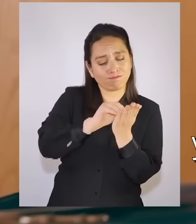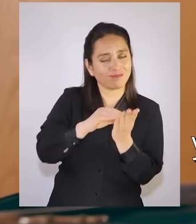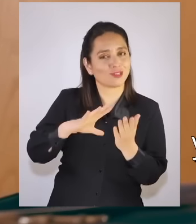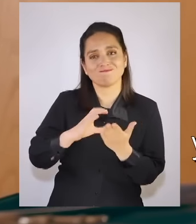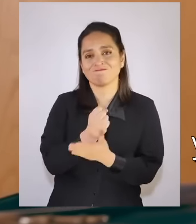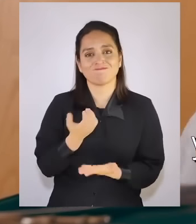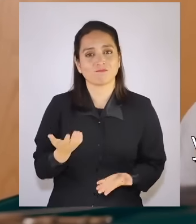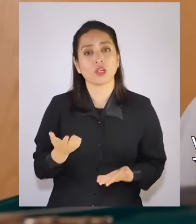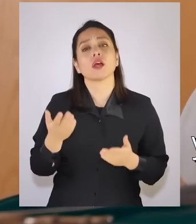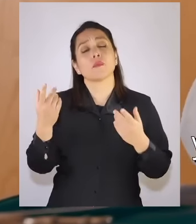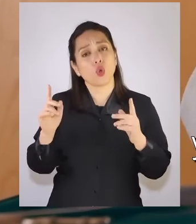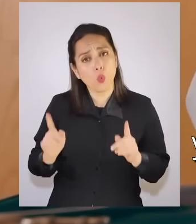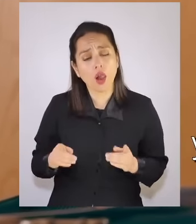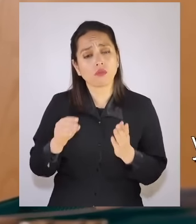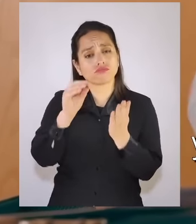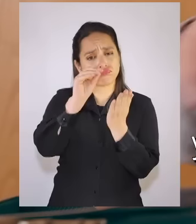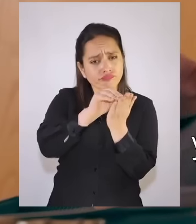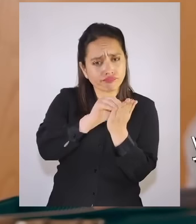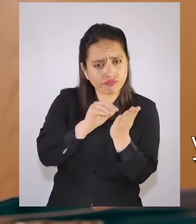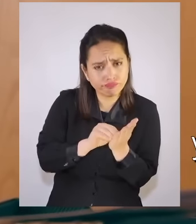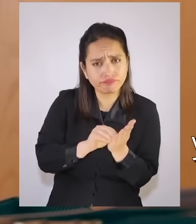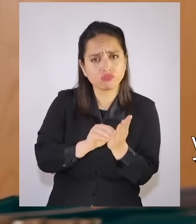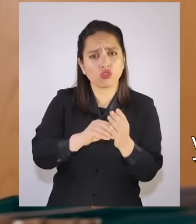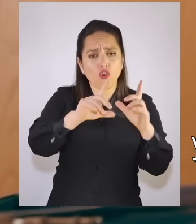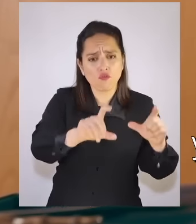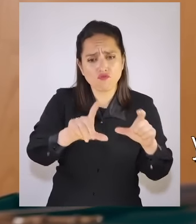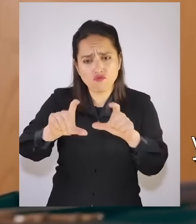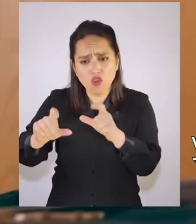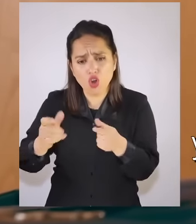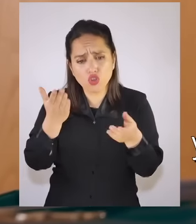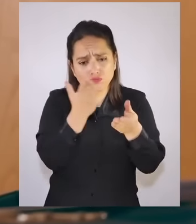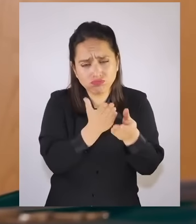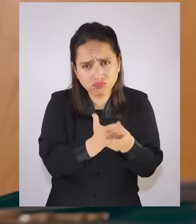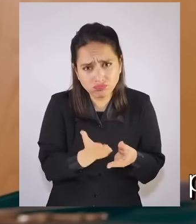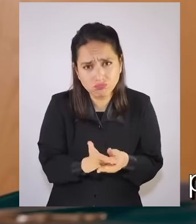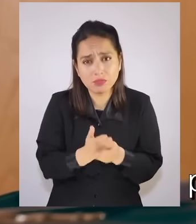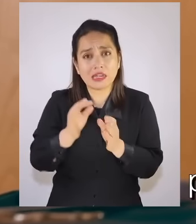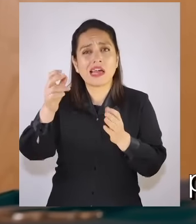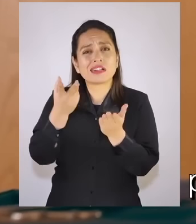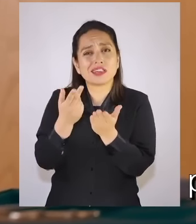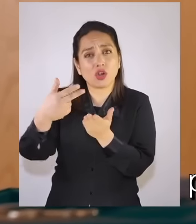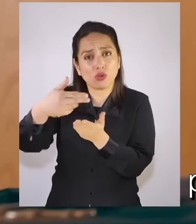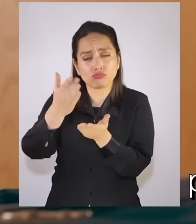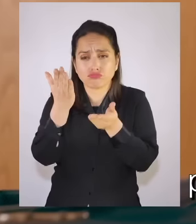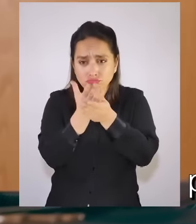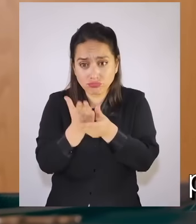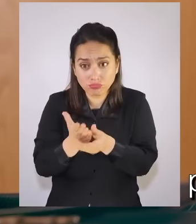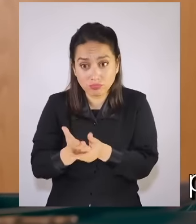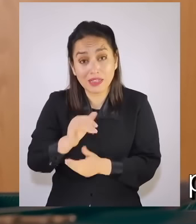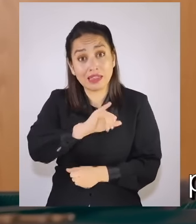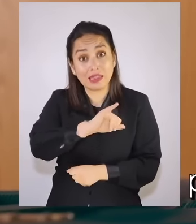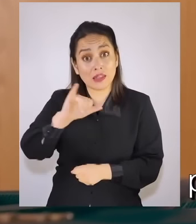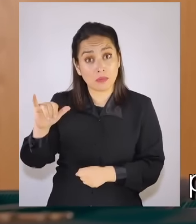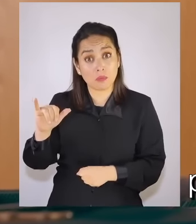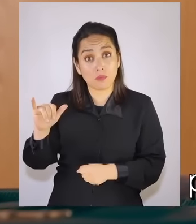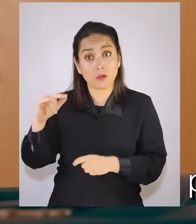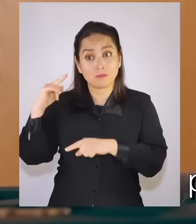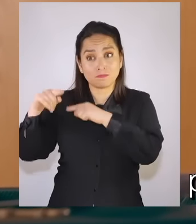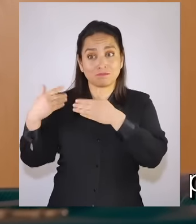completarla. Tomó apuntes, tomó notas, juntó fotografía, recorte, y después me